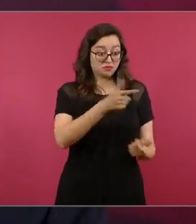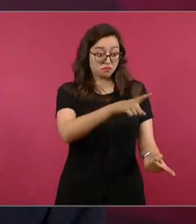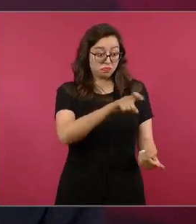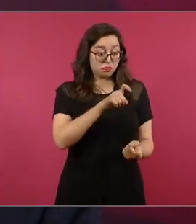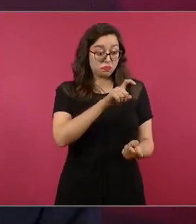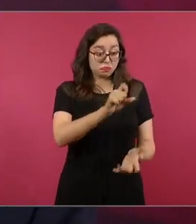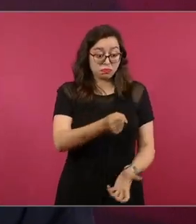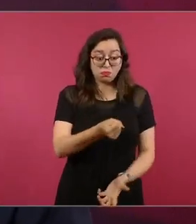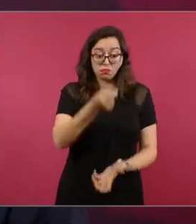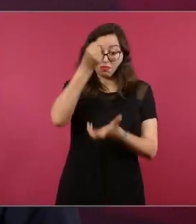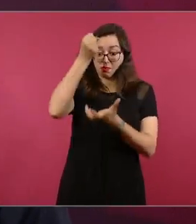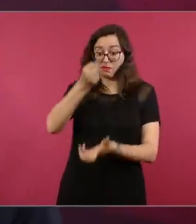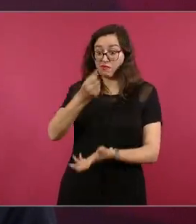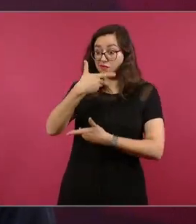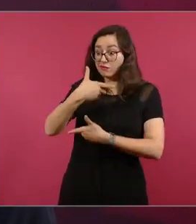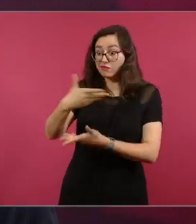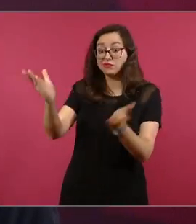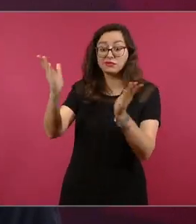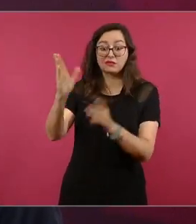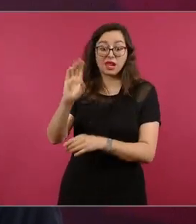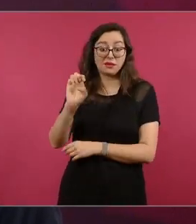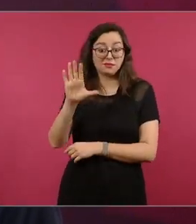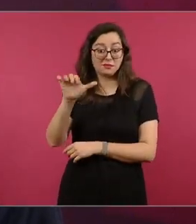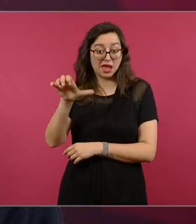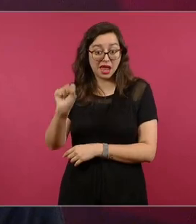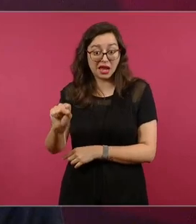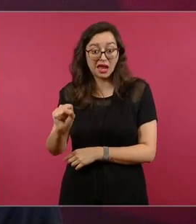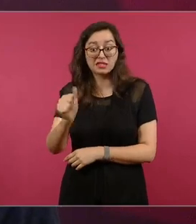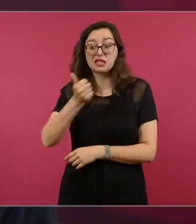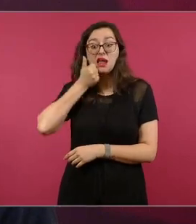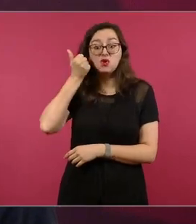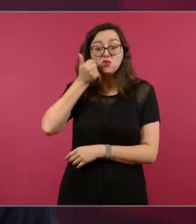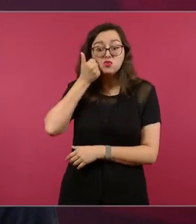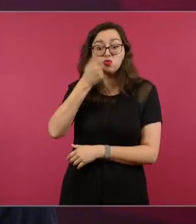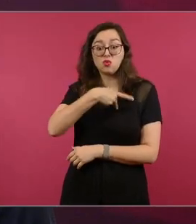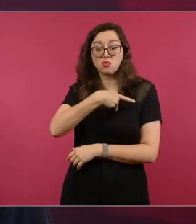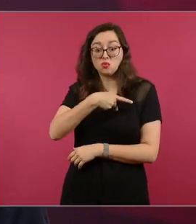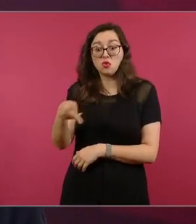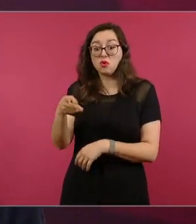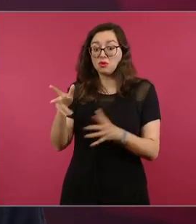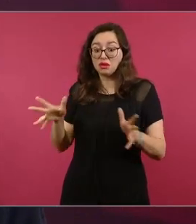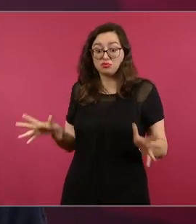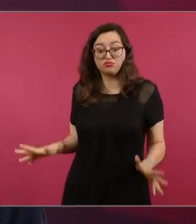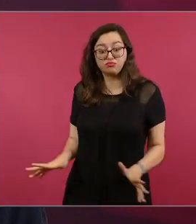a becas para estudiantes de familias pobres